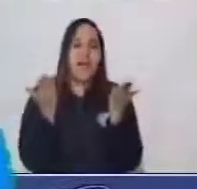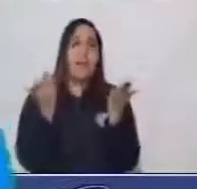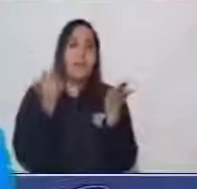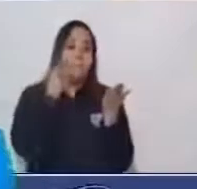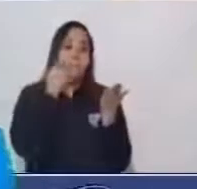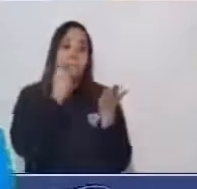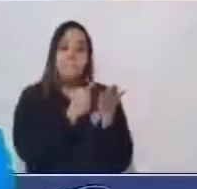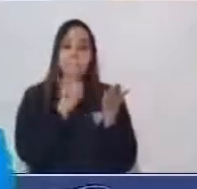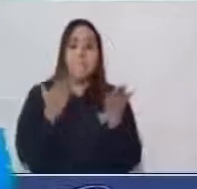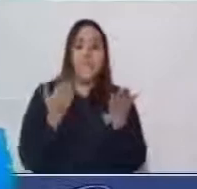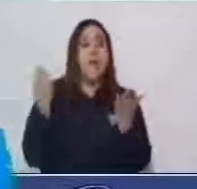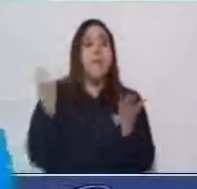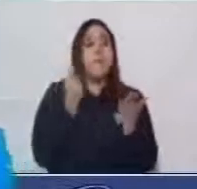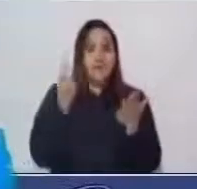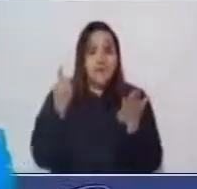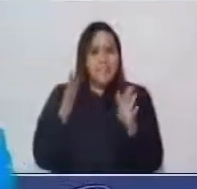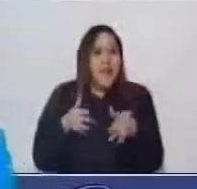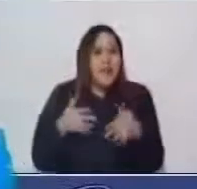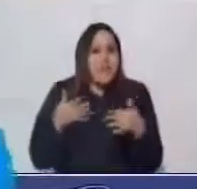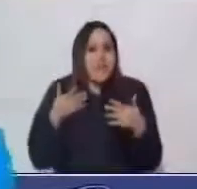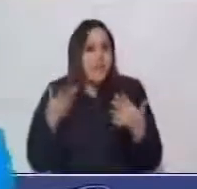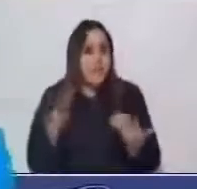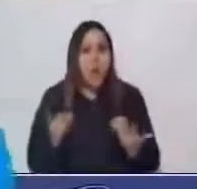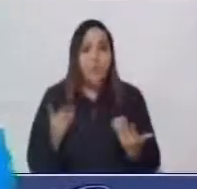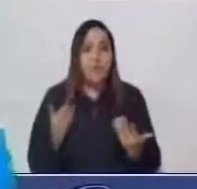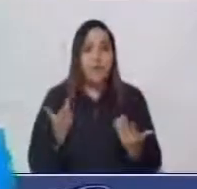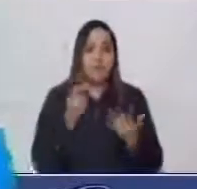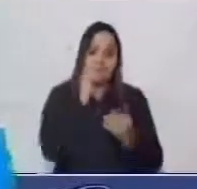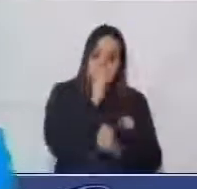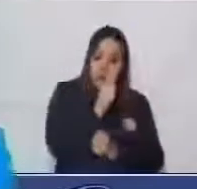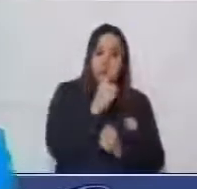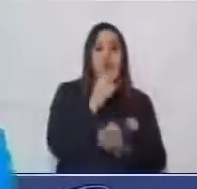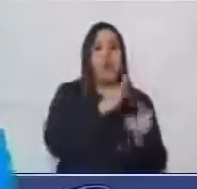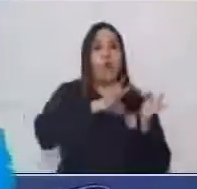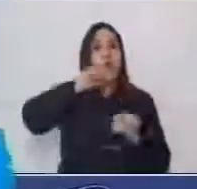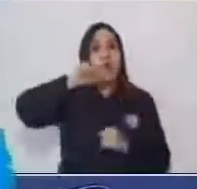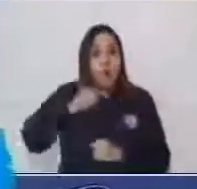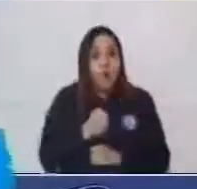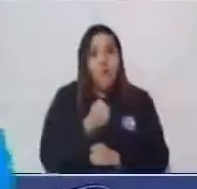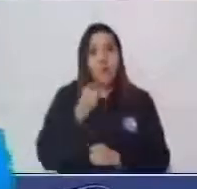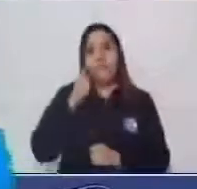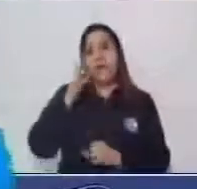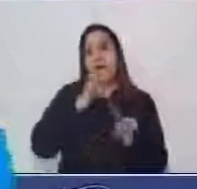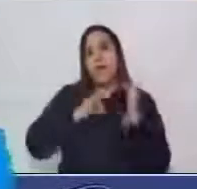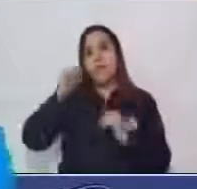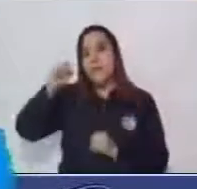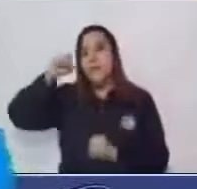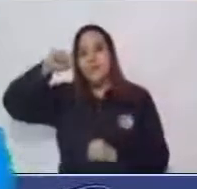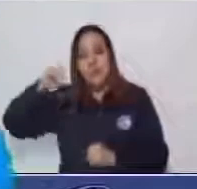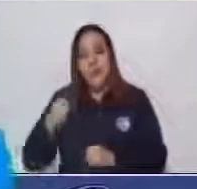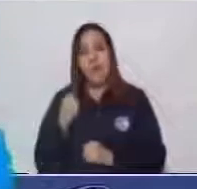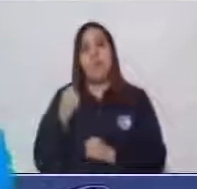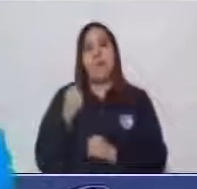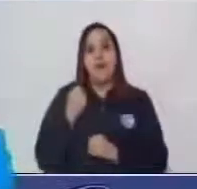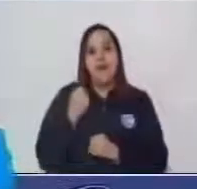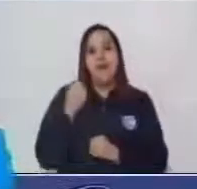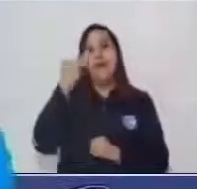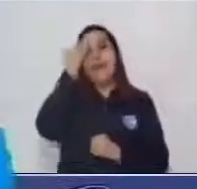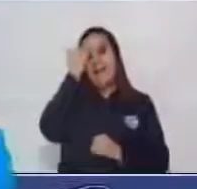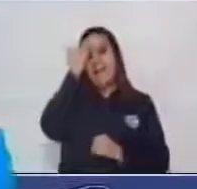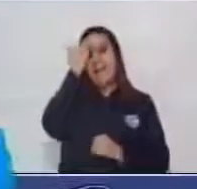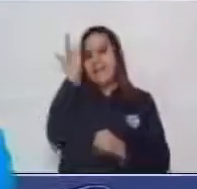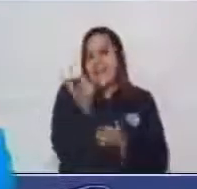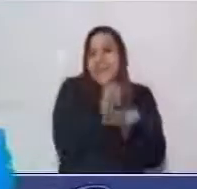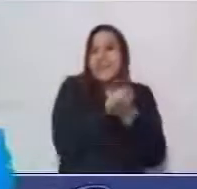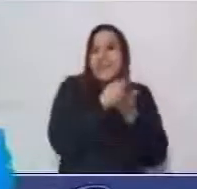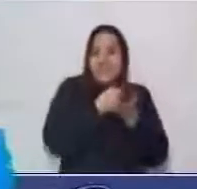de saber en dónde colocar los signos de puntuación para que lo que nosotros estamos diciendo o escribiendo tenga